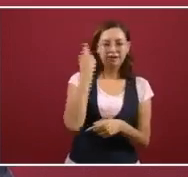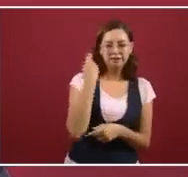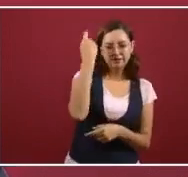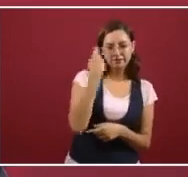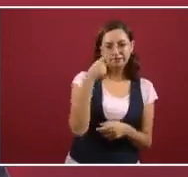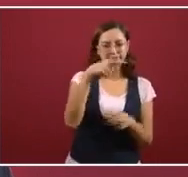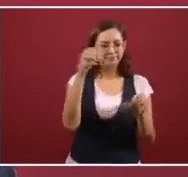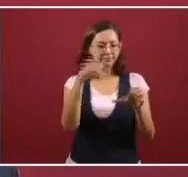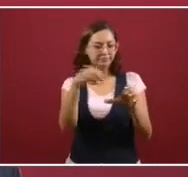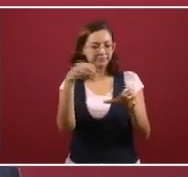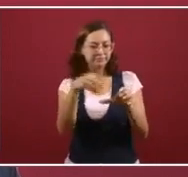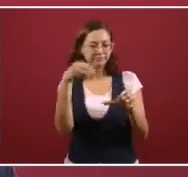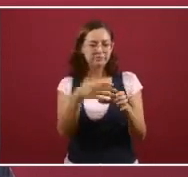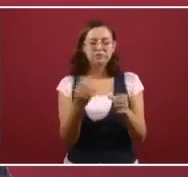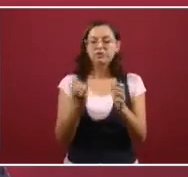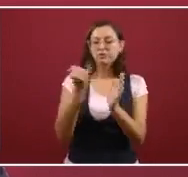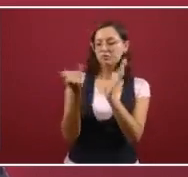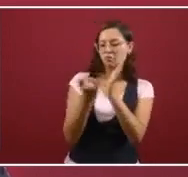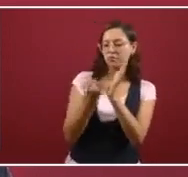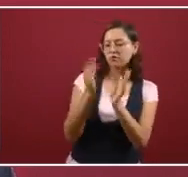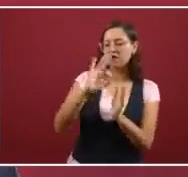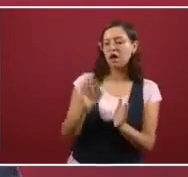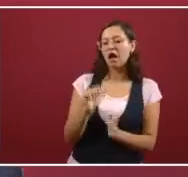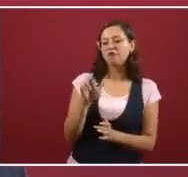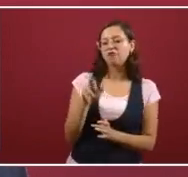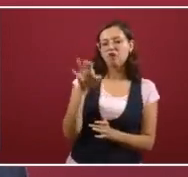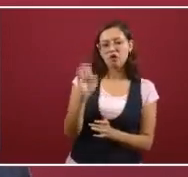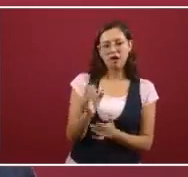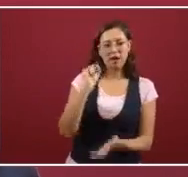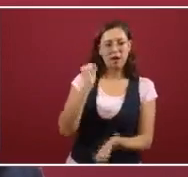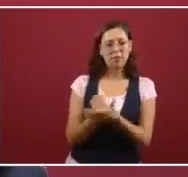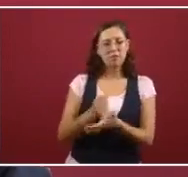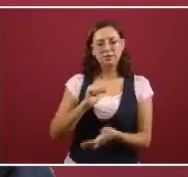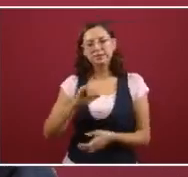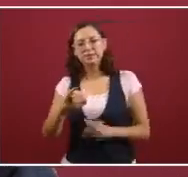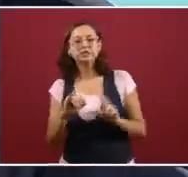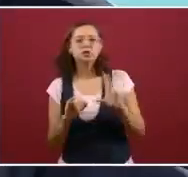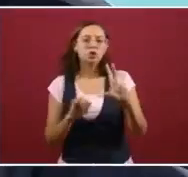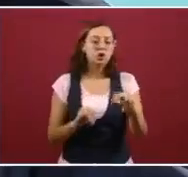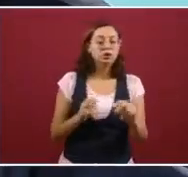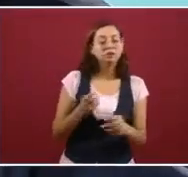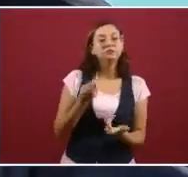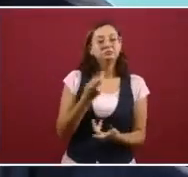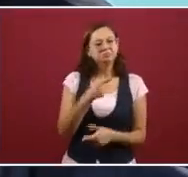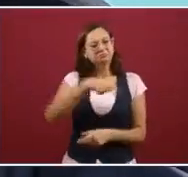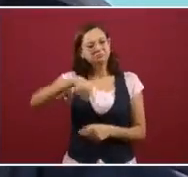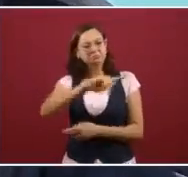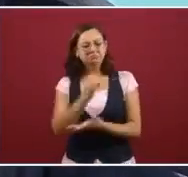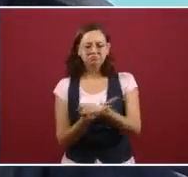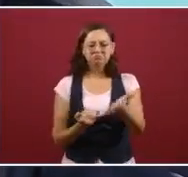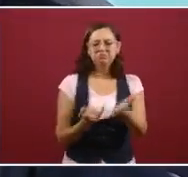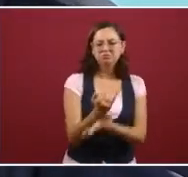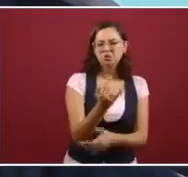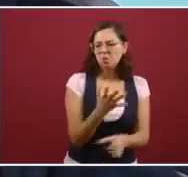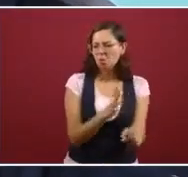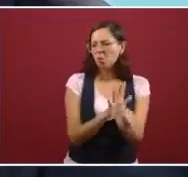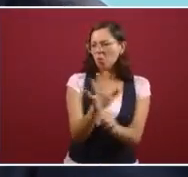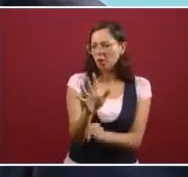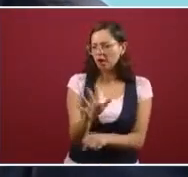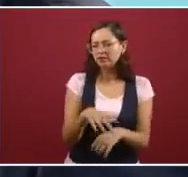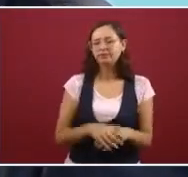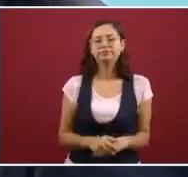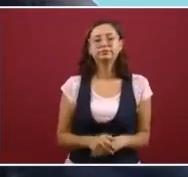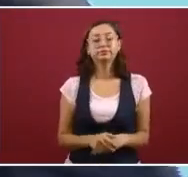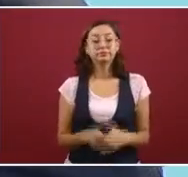para la autorización de las comisiones que cobran las Afores. Esta resolución, palabras más, palabras menos, lo que dice es que las comisiones